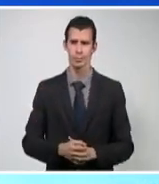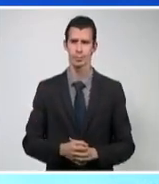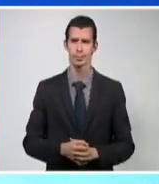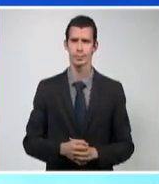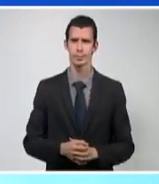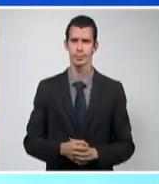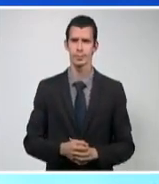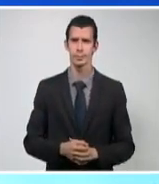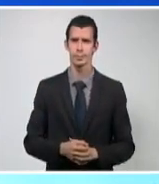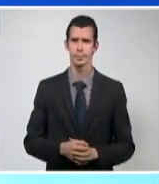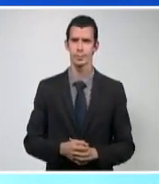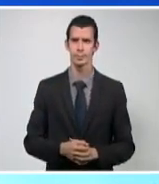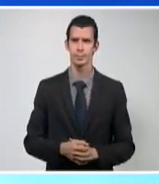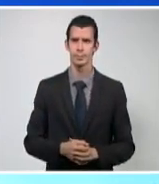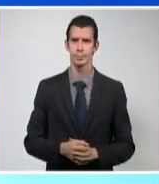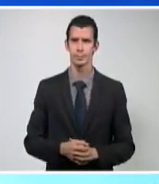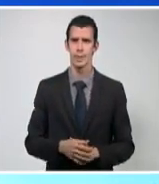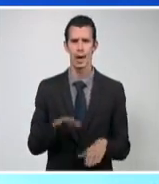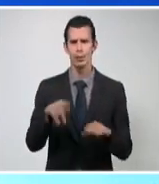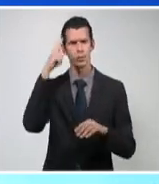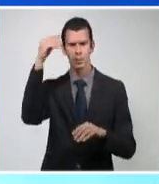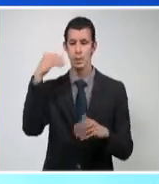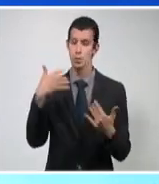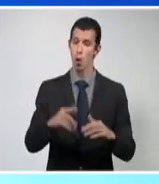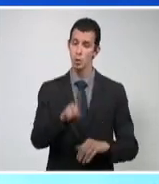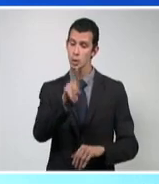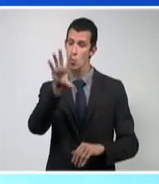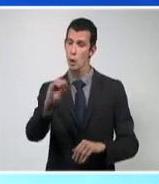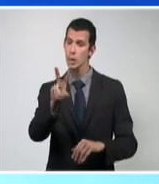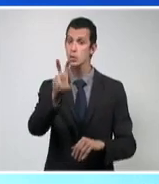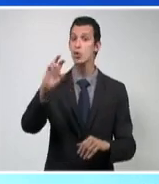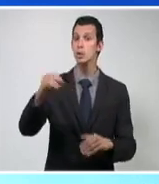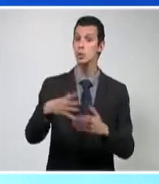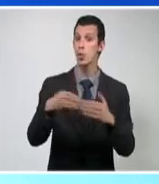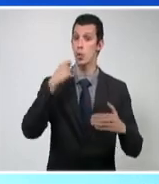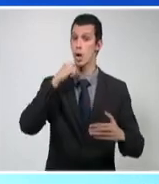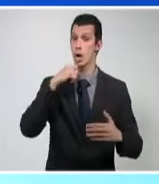que puede parecer muy grande, 150, 200, pero recuerden, no olviden,